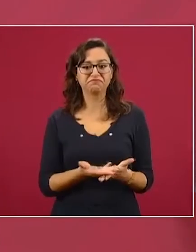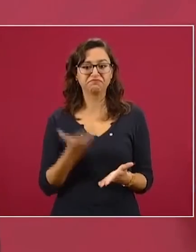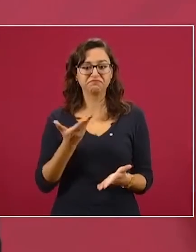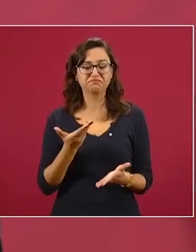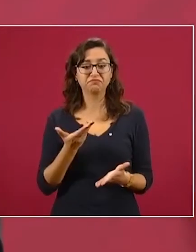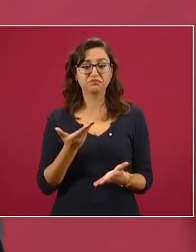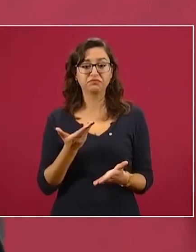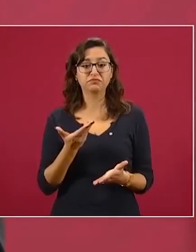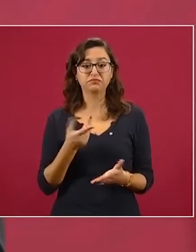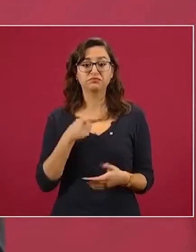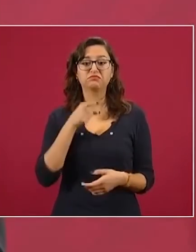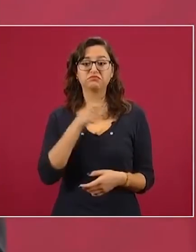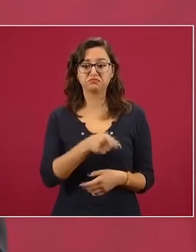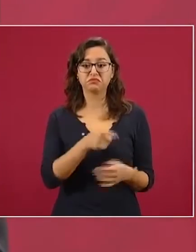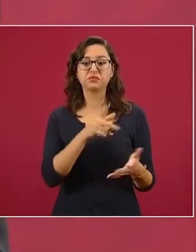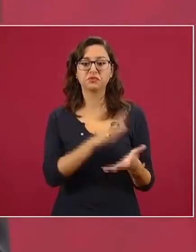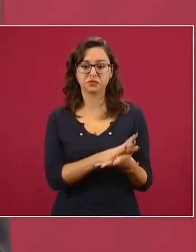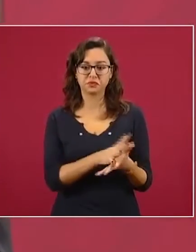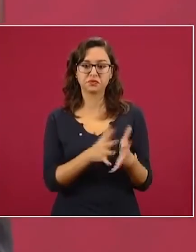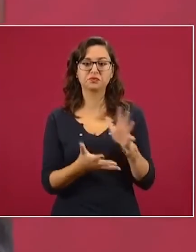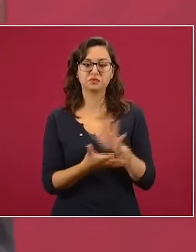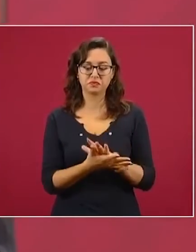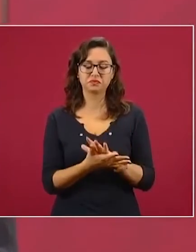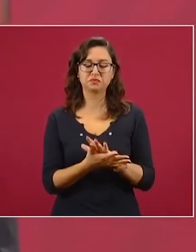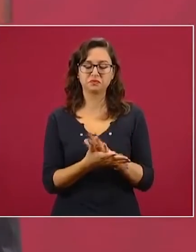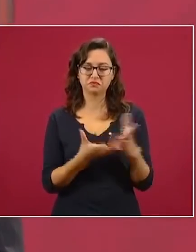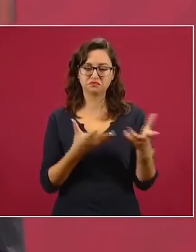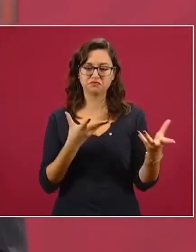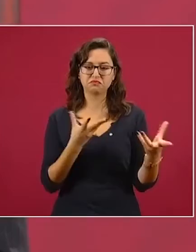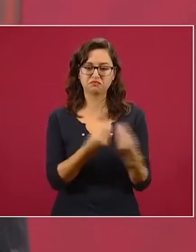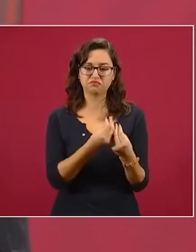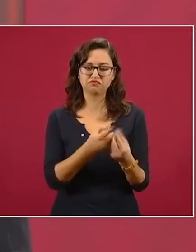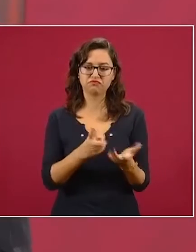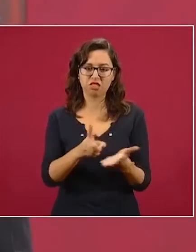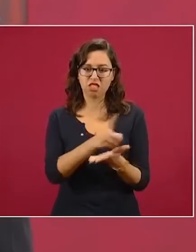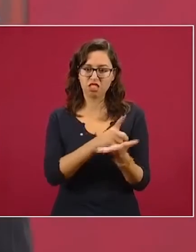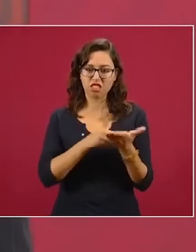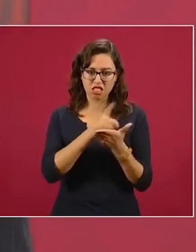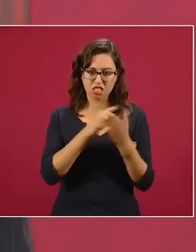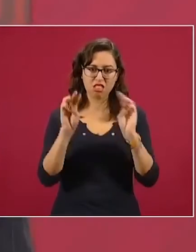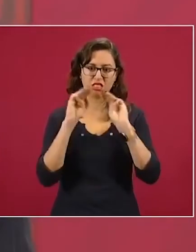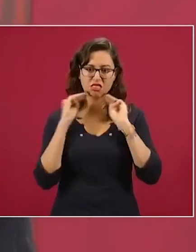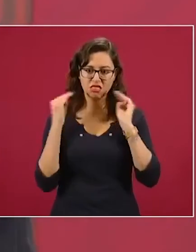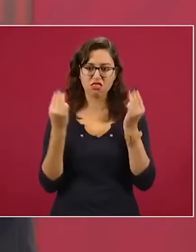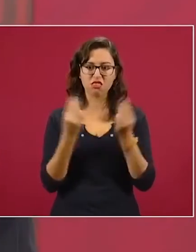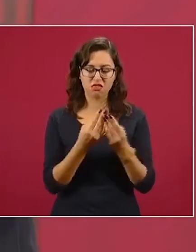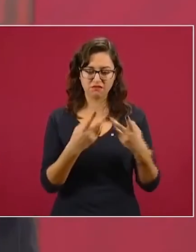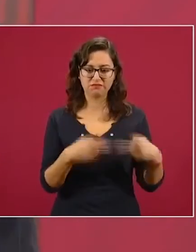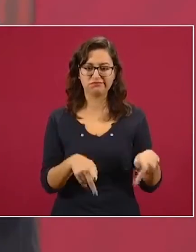por vínculos con el narcotráfico y desde luego